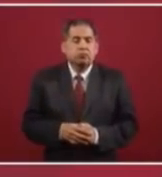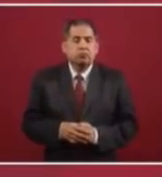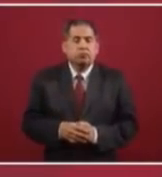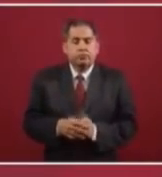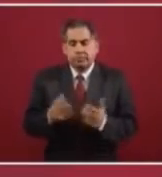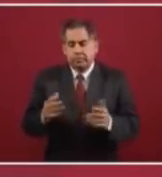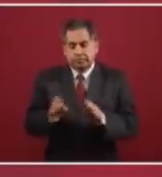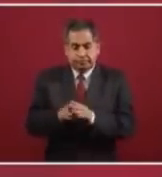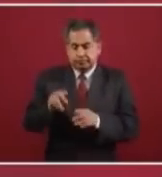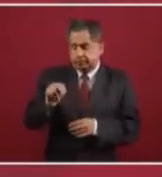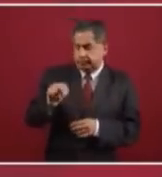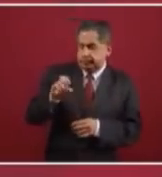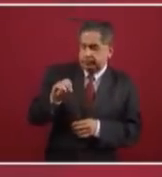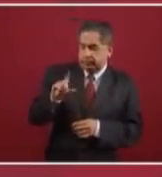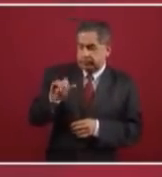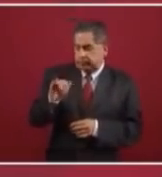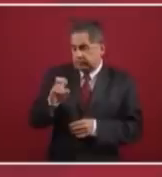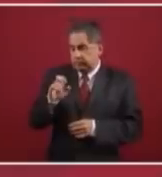el modelo neoliberal,